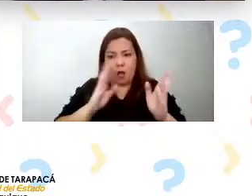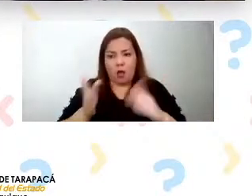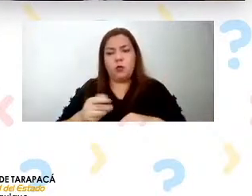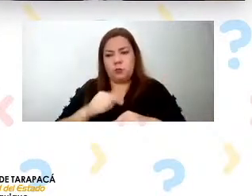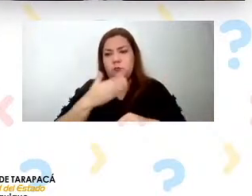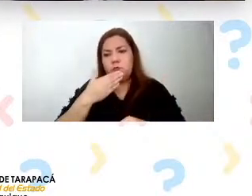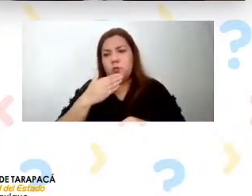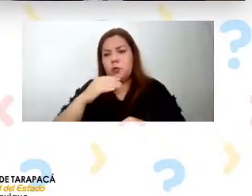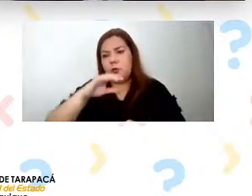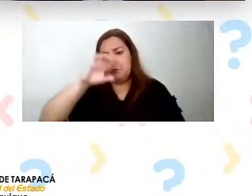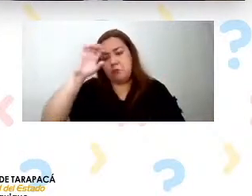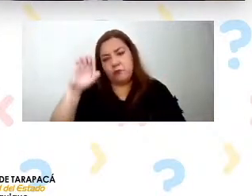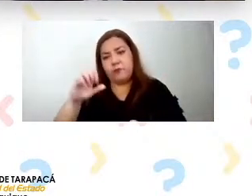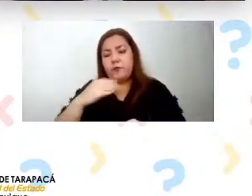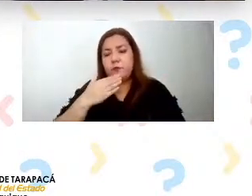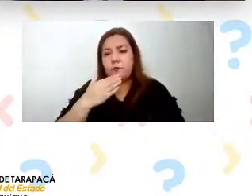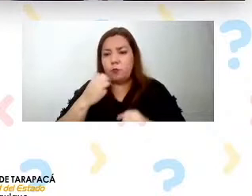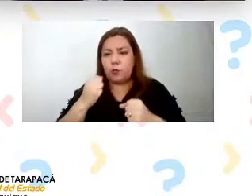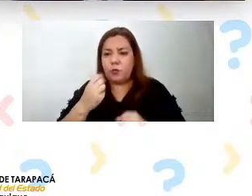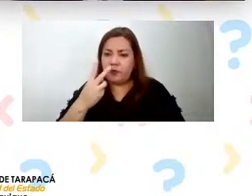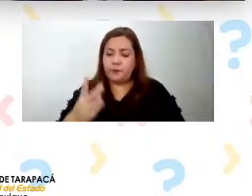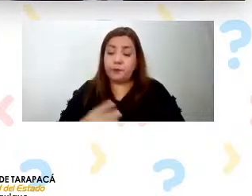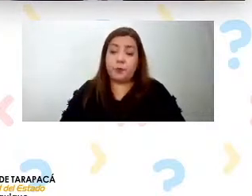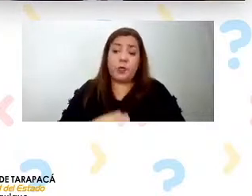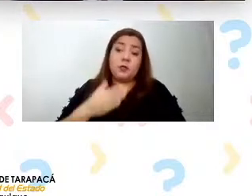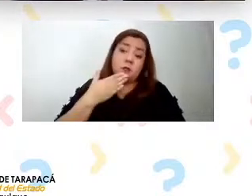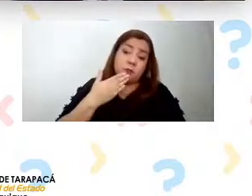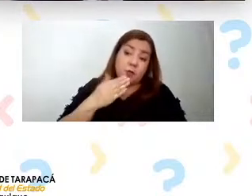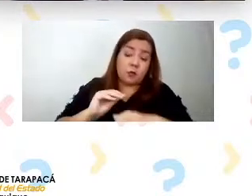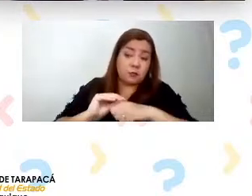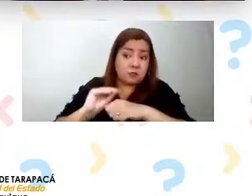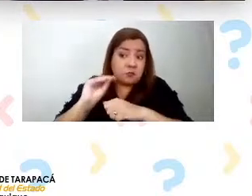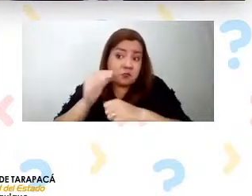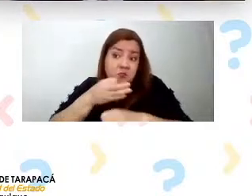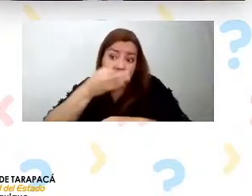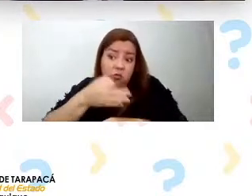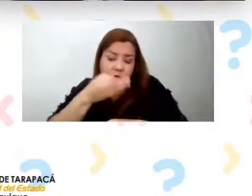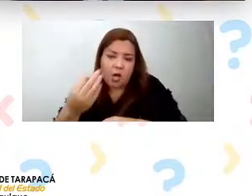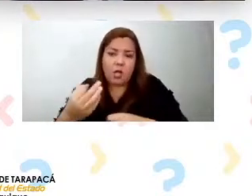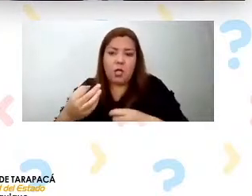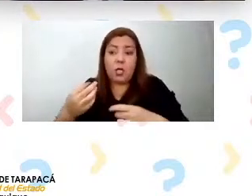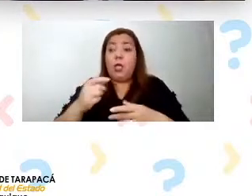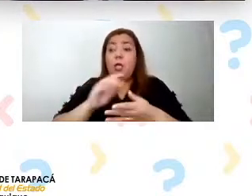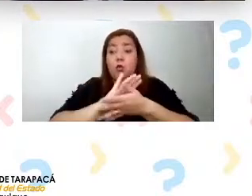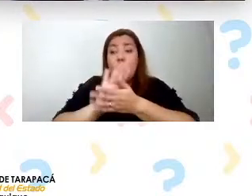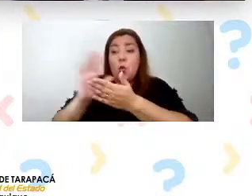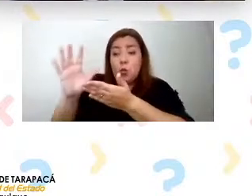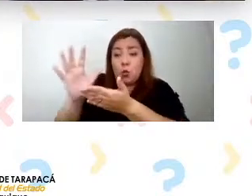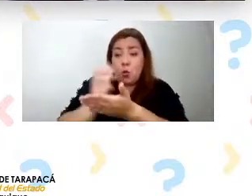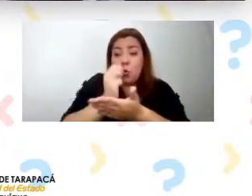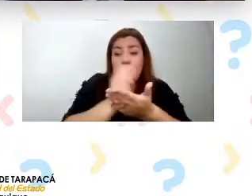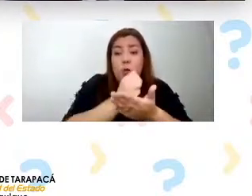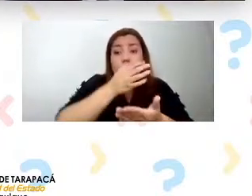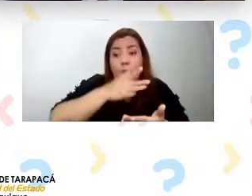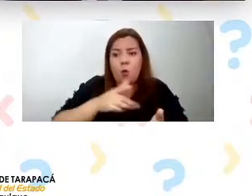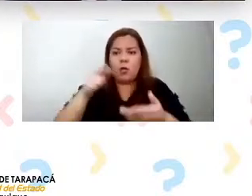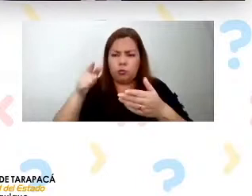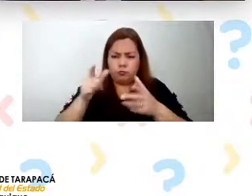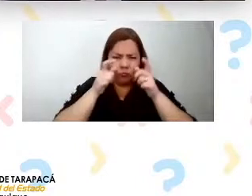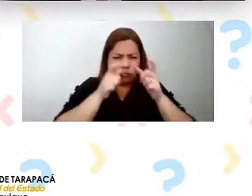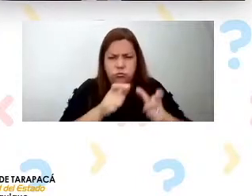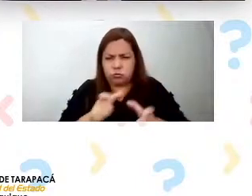Mencionar, ¿no es cierto?, que los recursos hídricos están administrados por el Ministerio de Obras